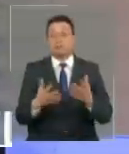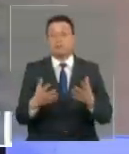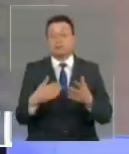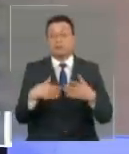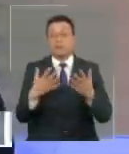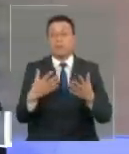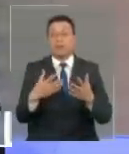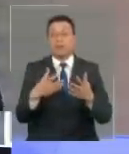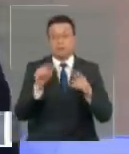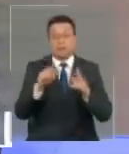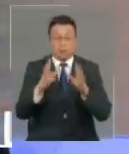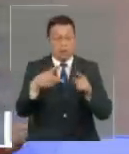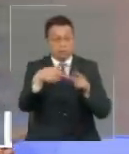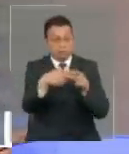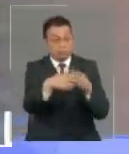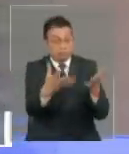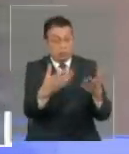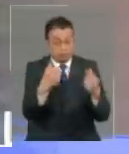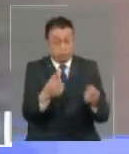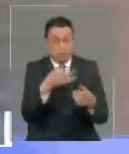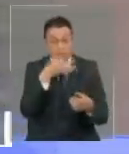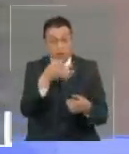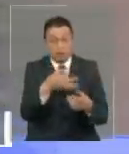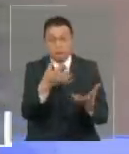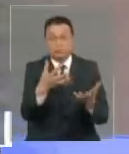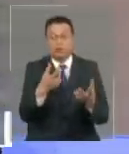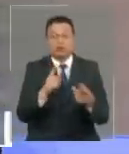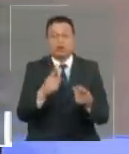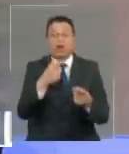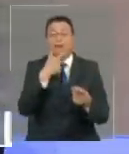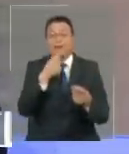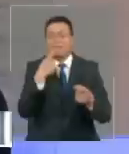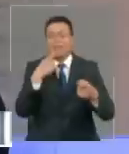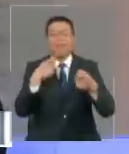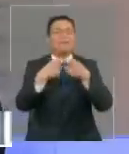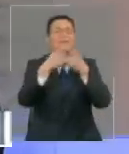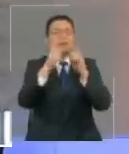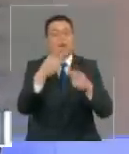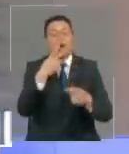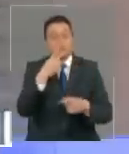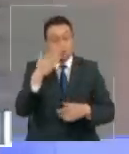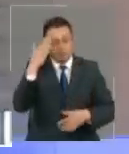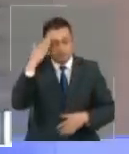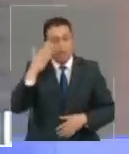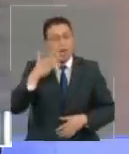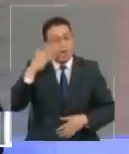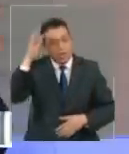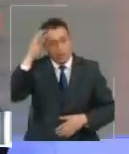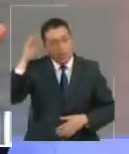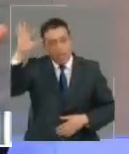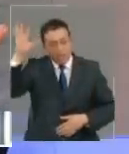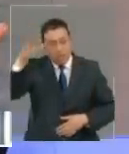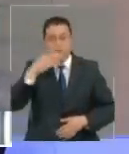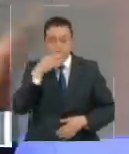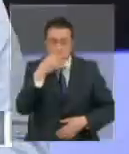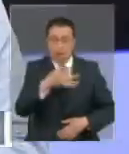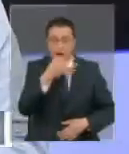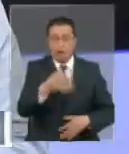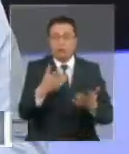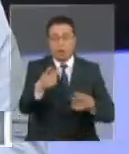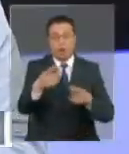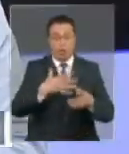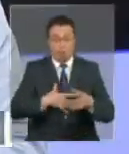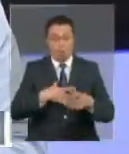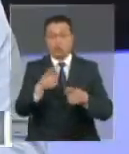Voy a dejar que termine de interrumpir para yo poder desarrollar la idea, porque la gente no quiere vernos discutir, la gente quiere ver exponer ideas. Yo entiendo que usted está